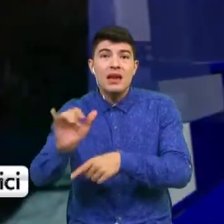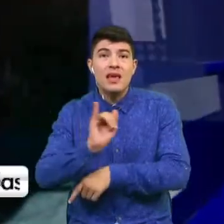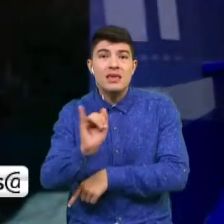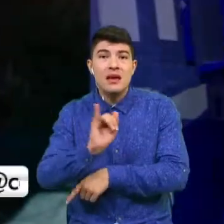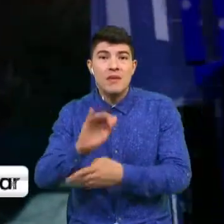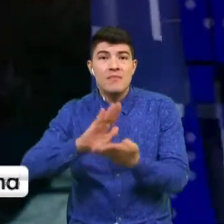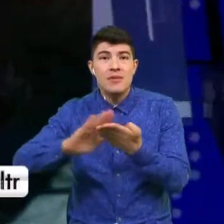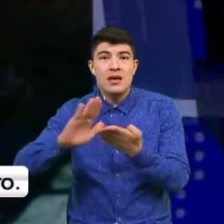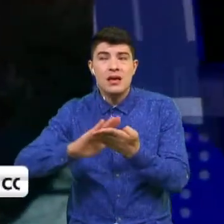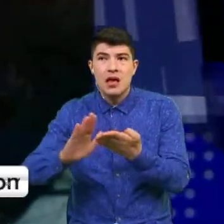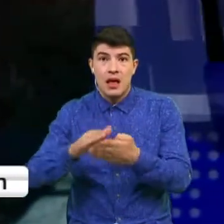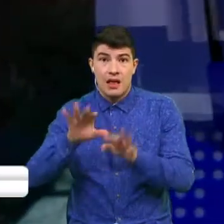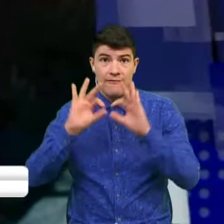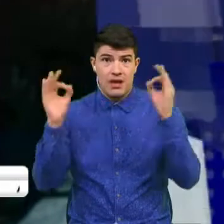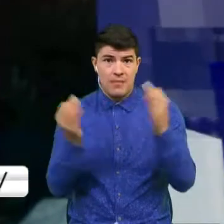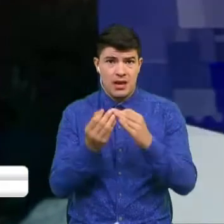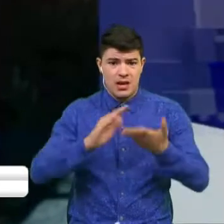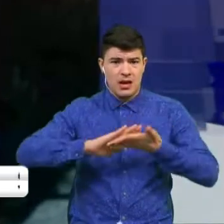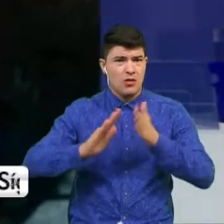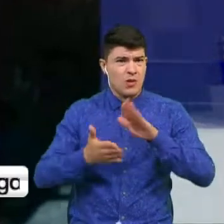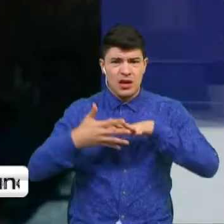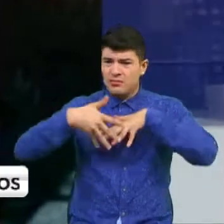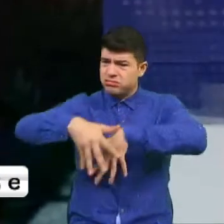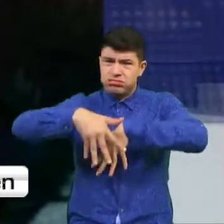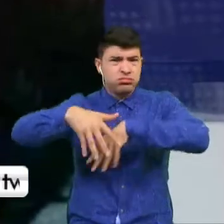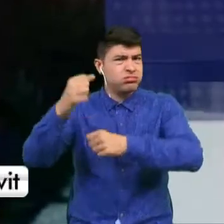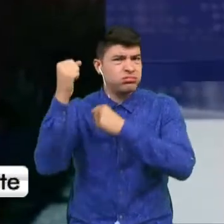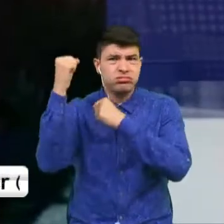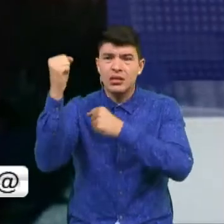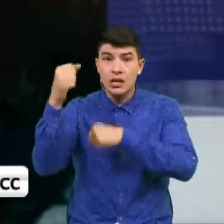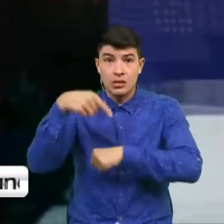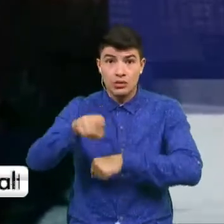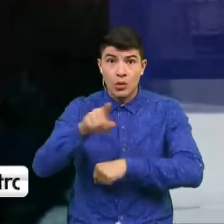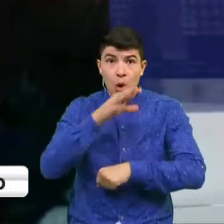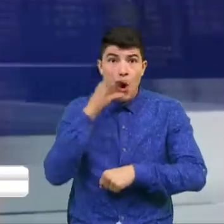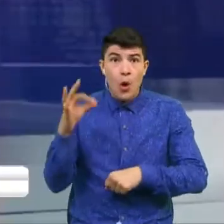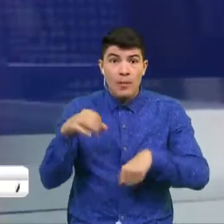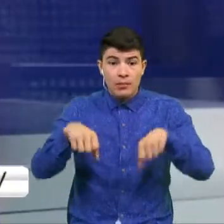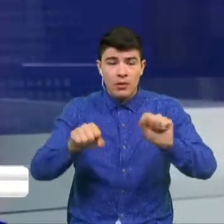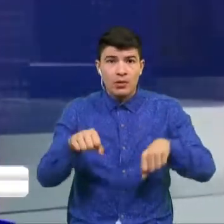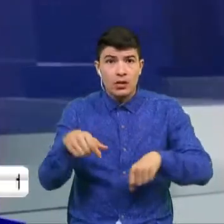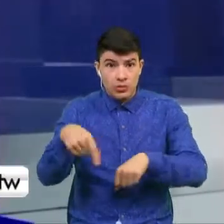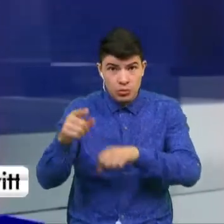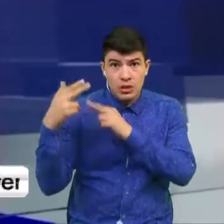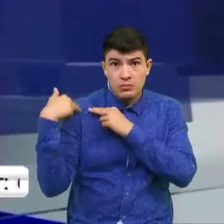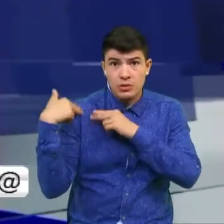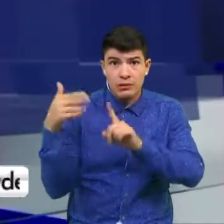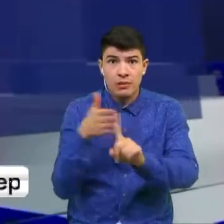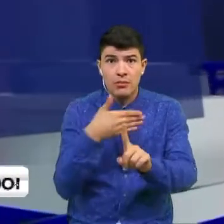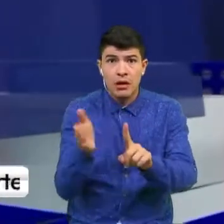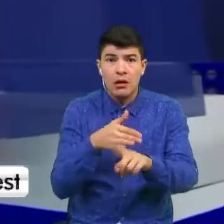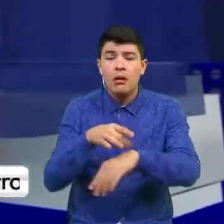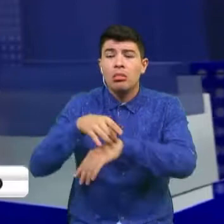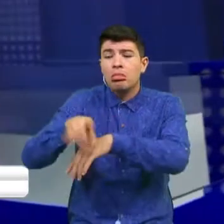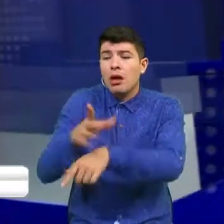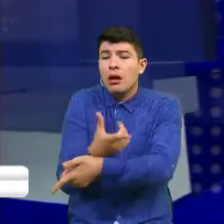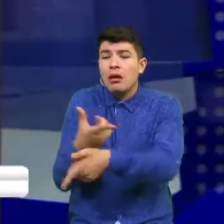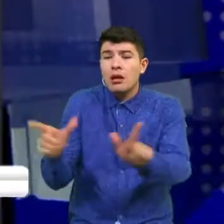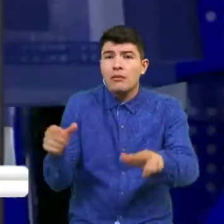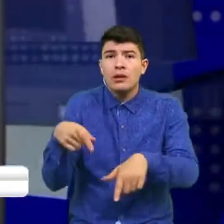La familia y la comunidad protestaron por cuanto el mototaxista, al parecer responsable de este hecho, fue dejado en